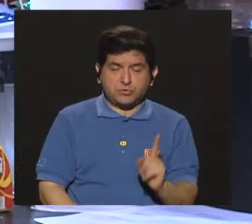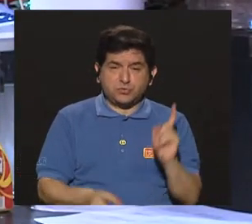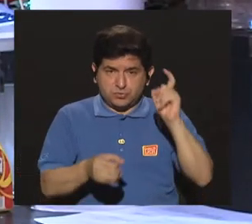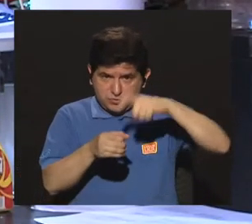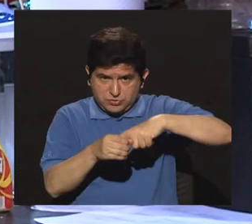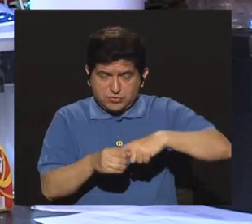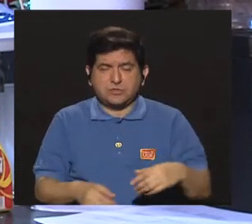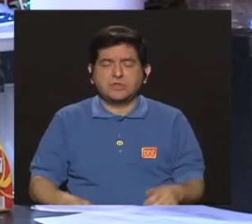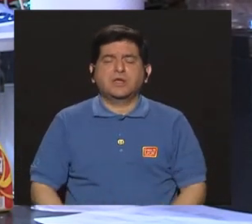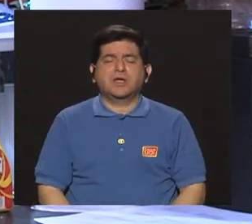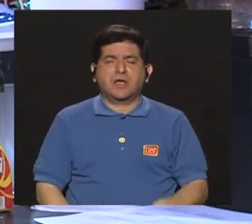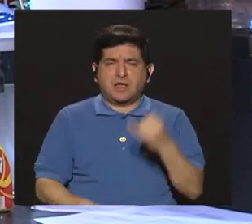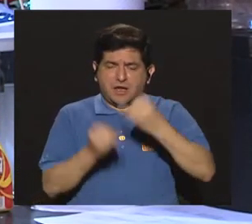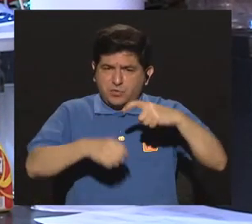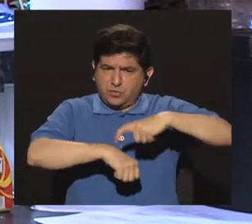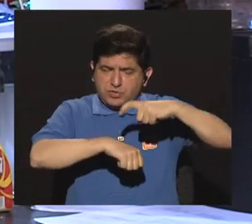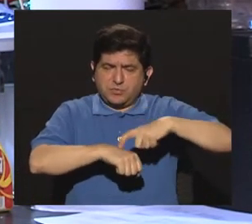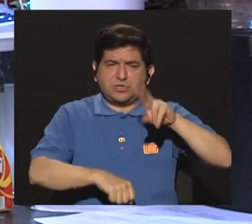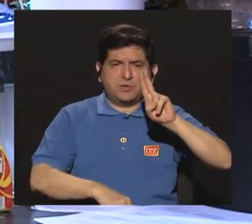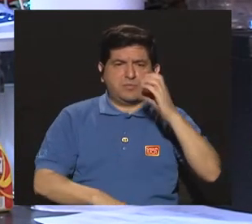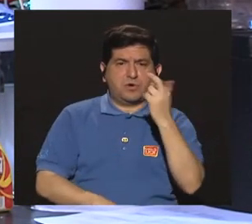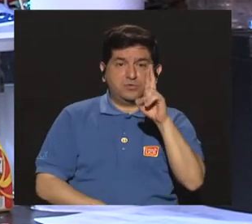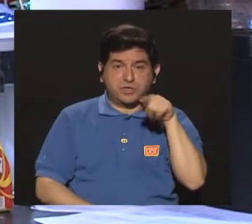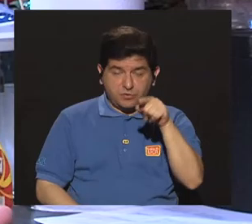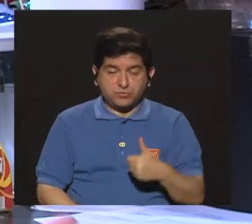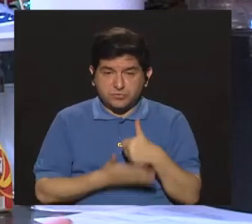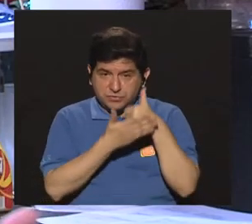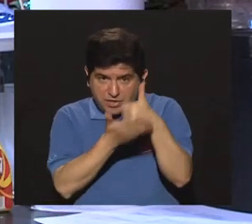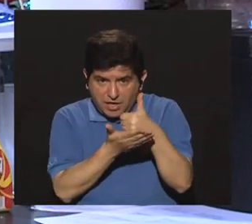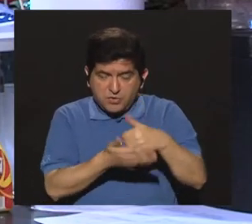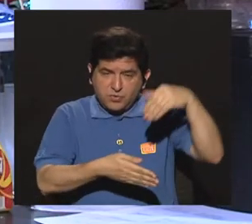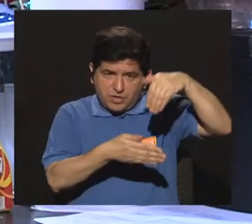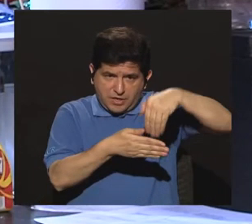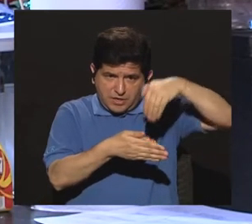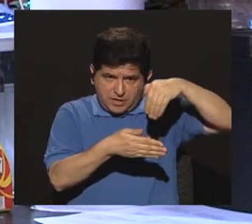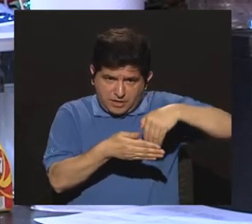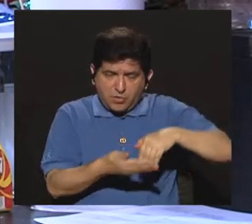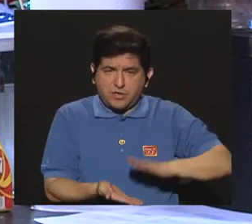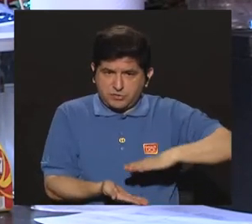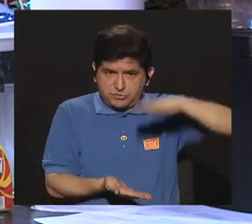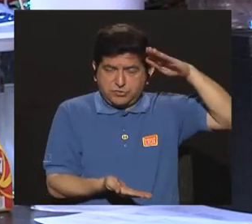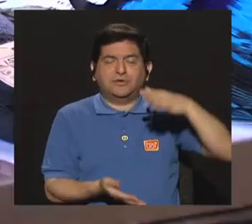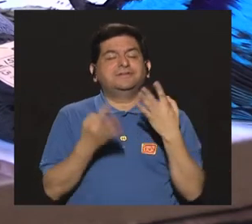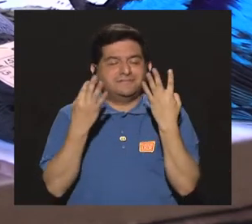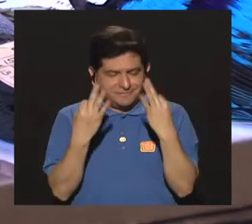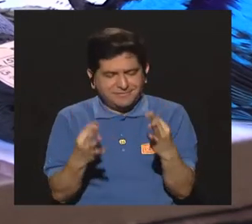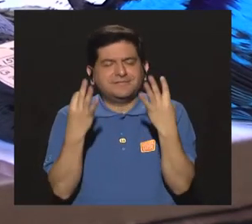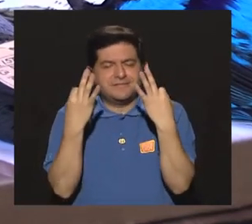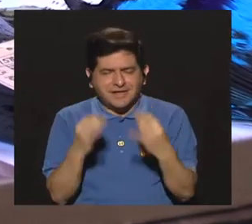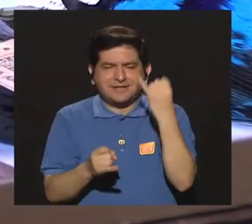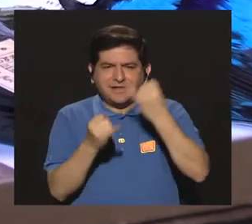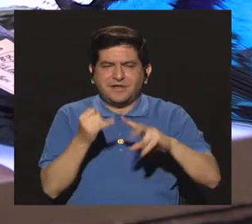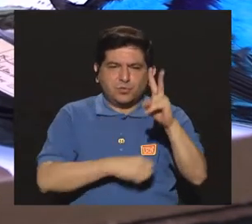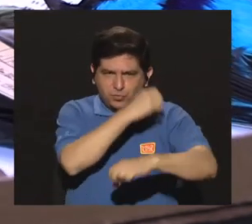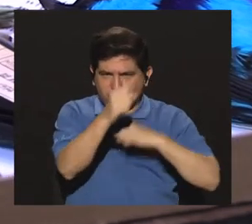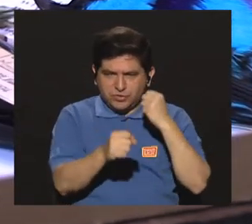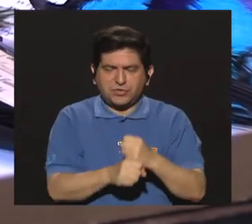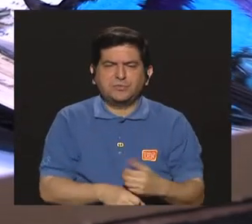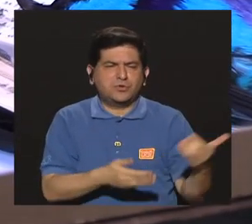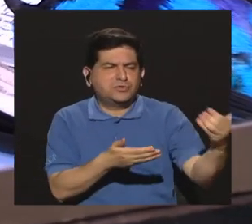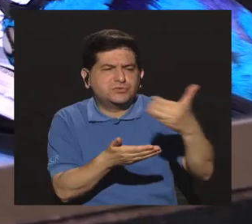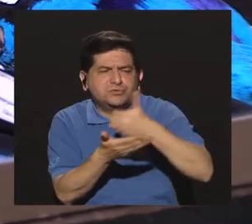incorporado recientemente a la universidad de costa rica y me imagino que su aporte ha incrementado esta colección forma importante hemos tratado verdad en los últimos